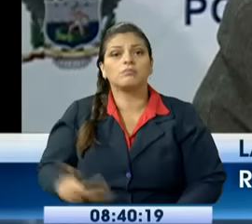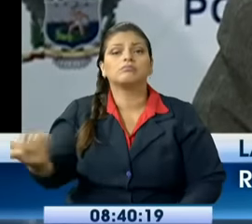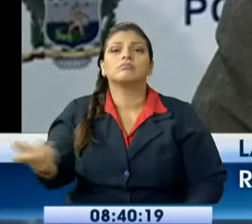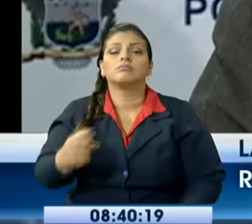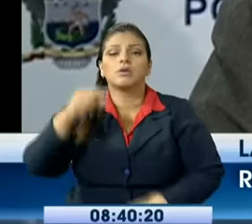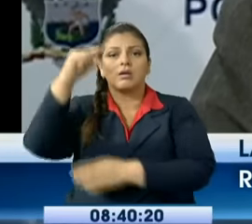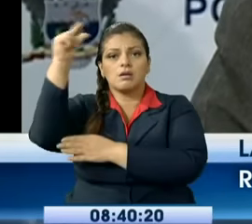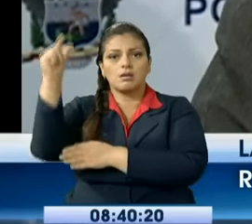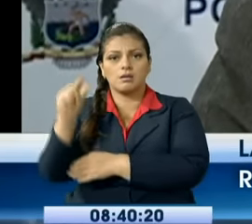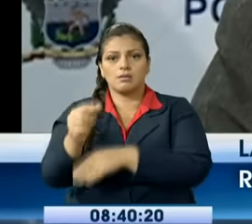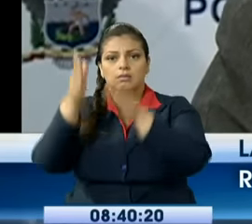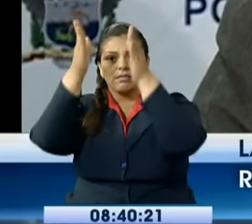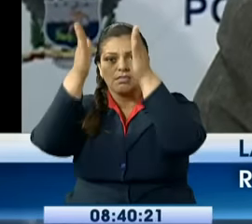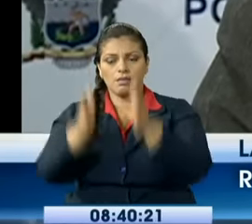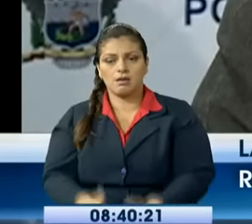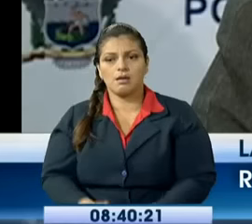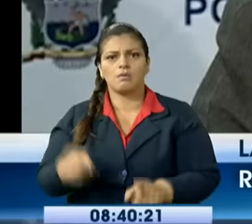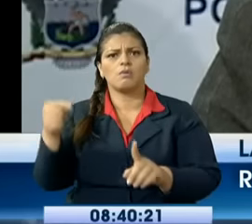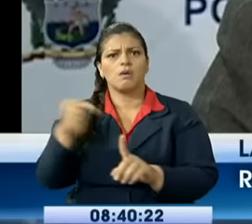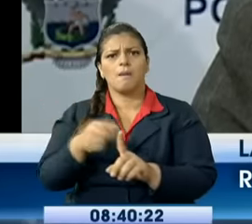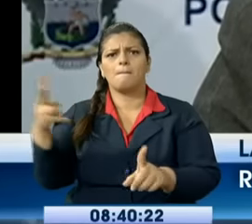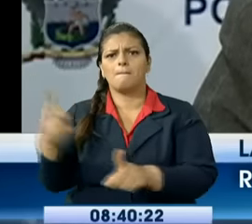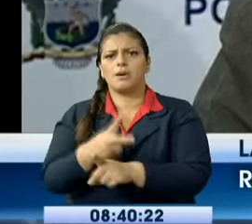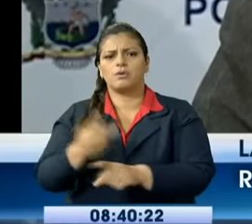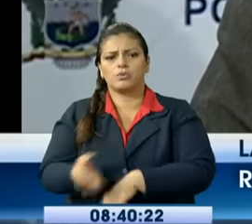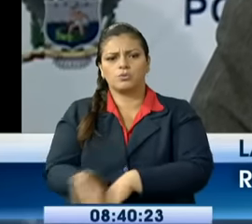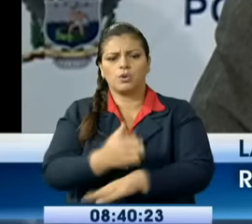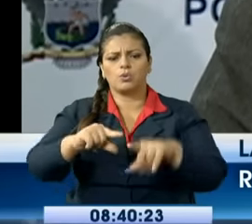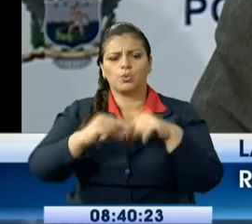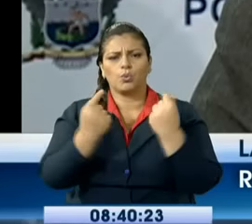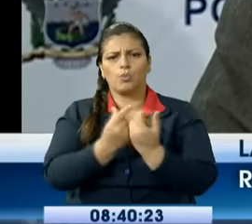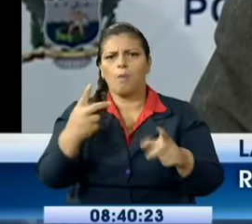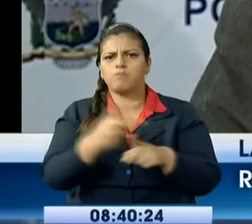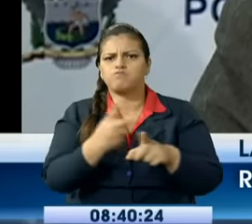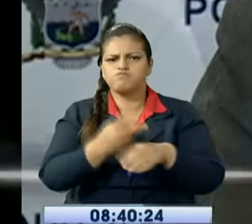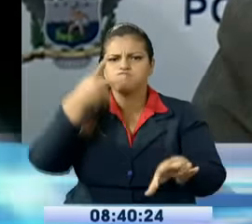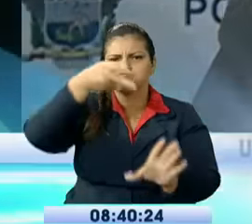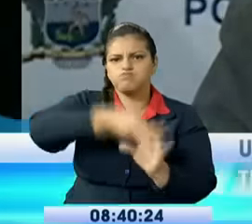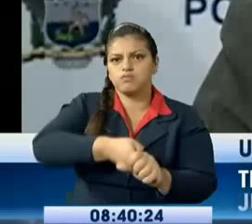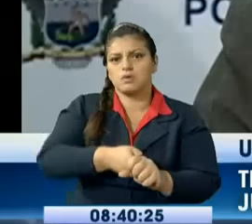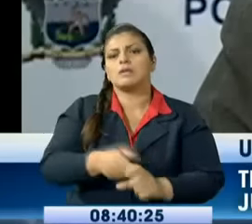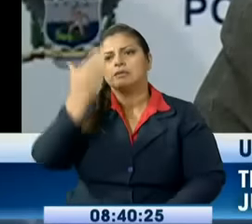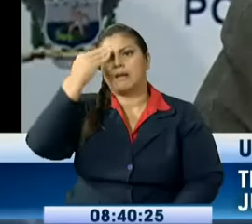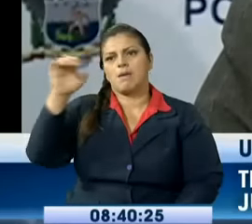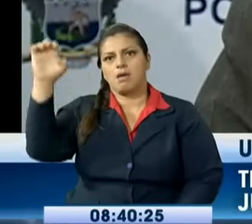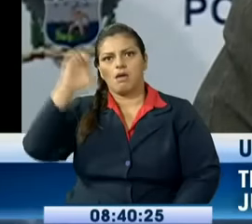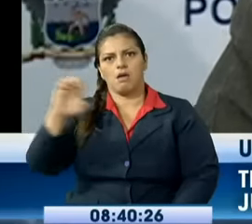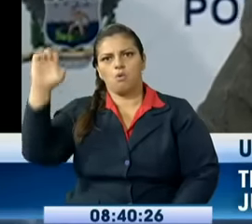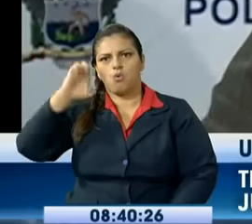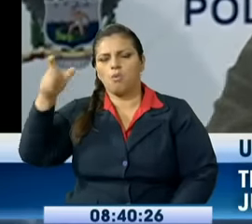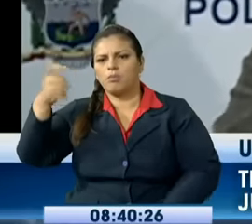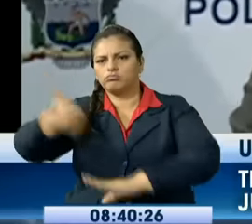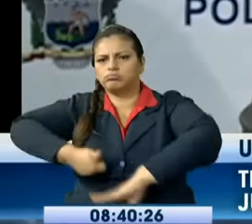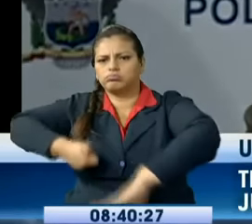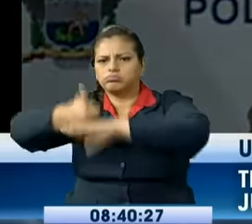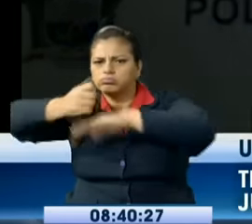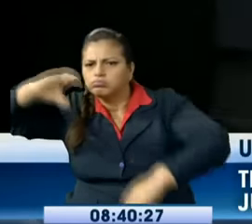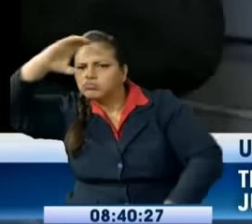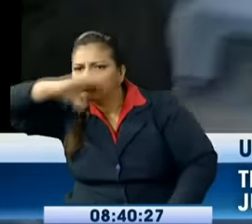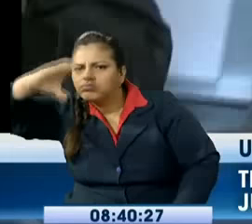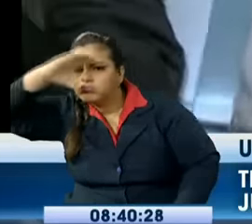por parte del gobierno italiano debido a que conformaría parte de una estructura de una mafia italiana denominada